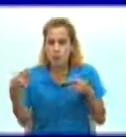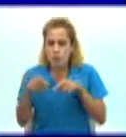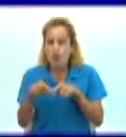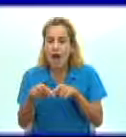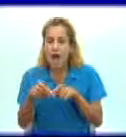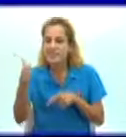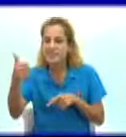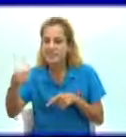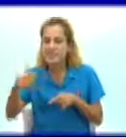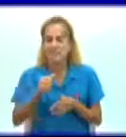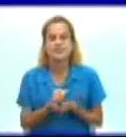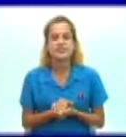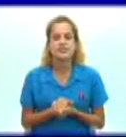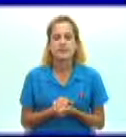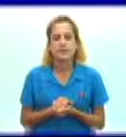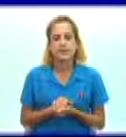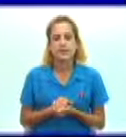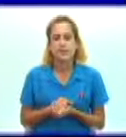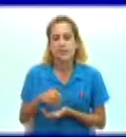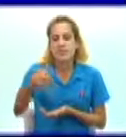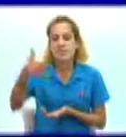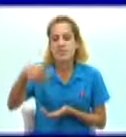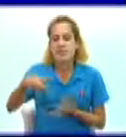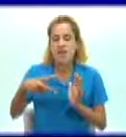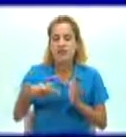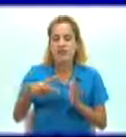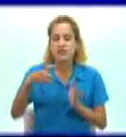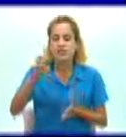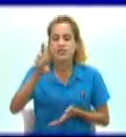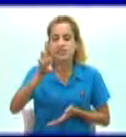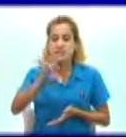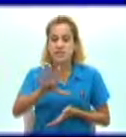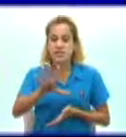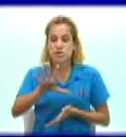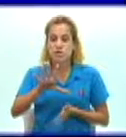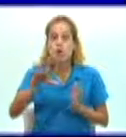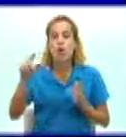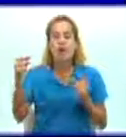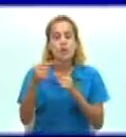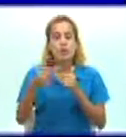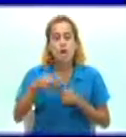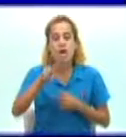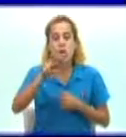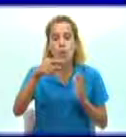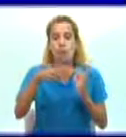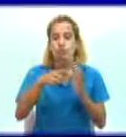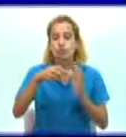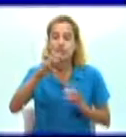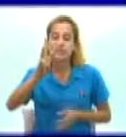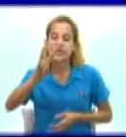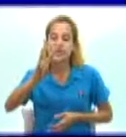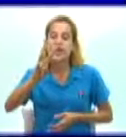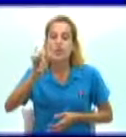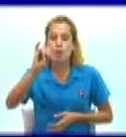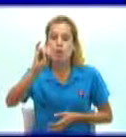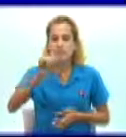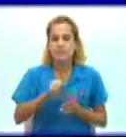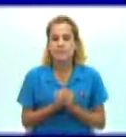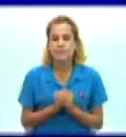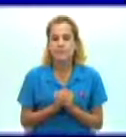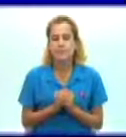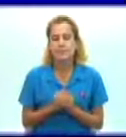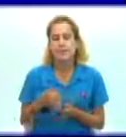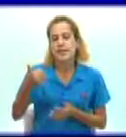lo tanto, pueden decir 10 entre 5 es igual a 2, por 3 es igual a 6, 10 entre 2 es igual a